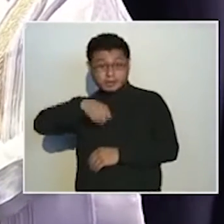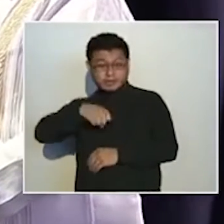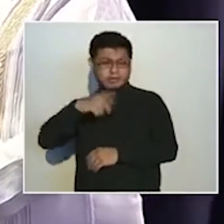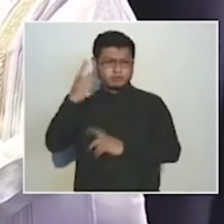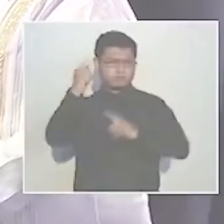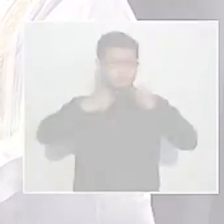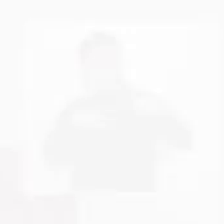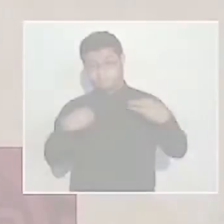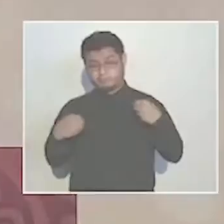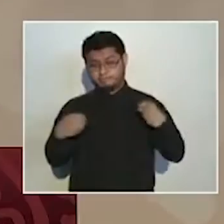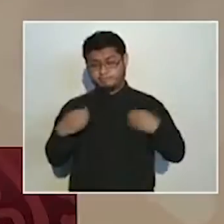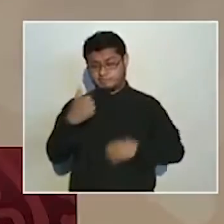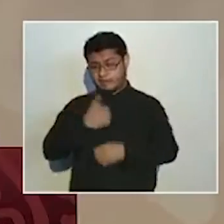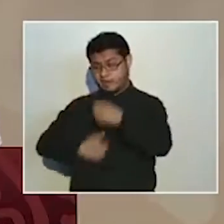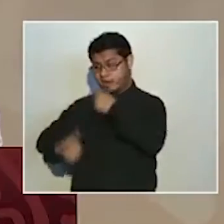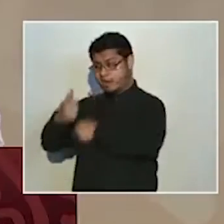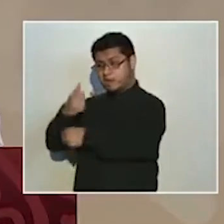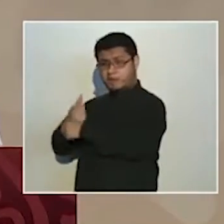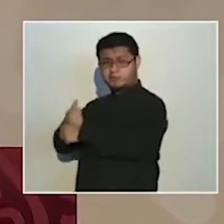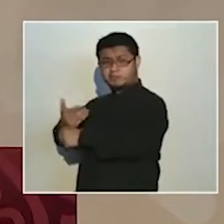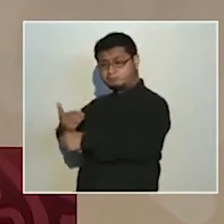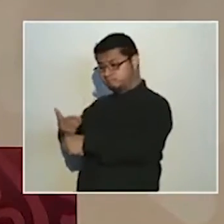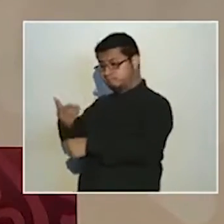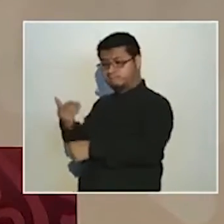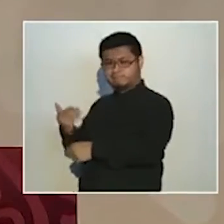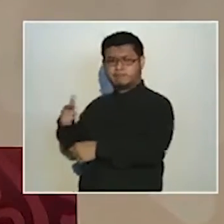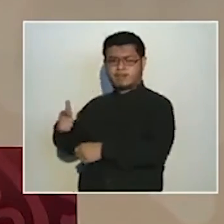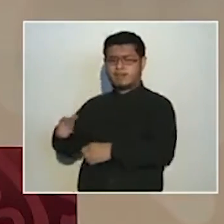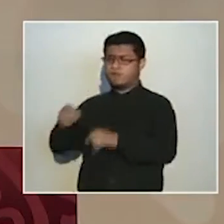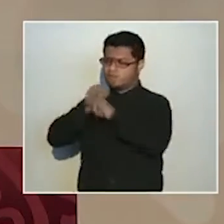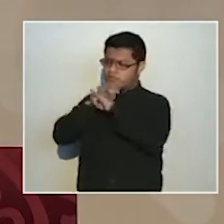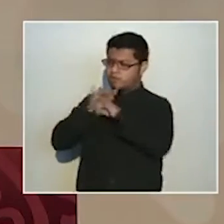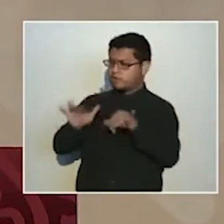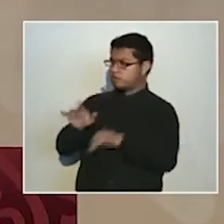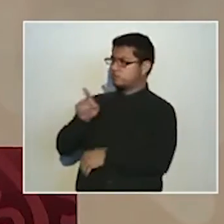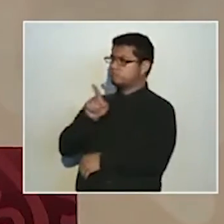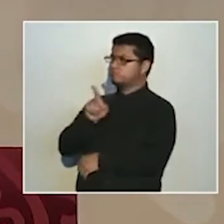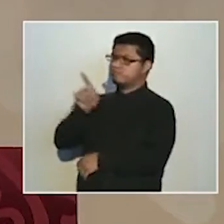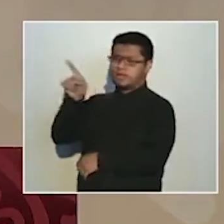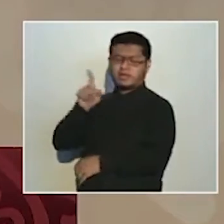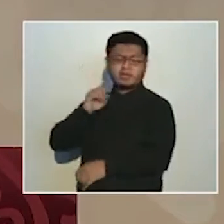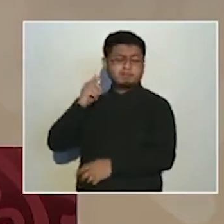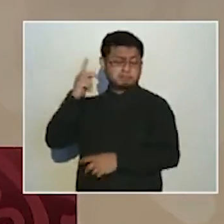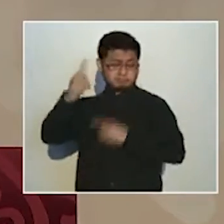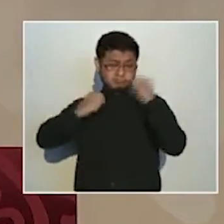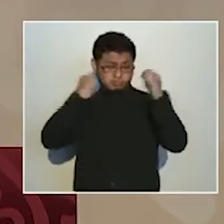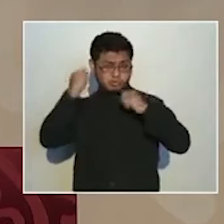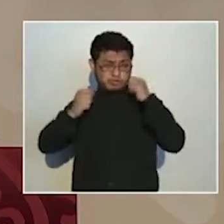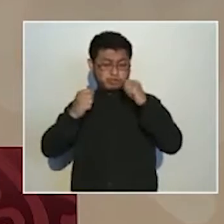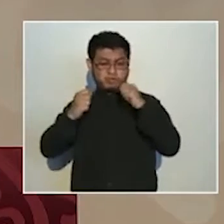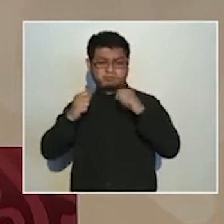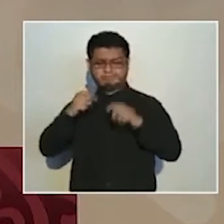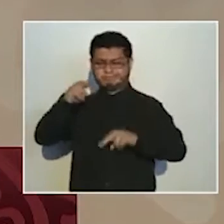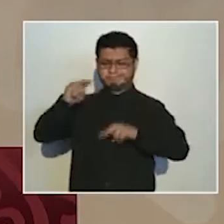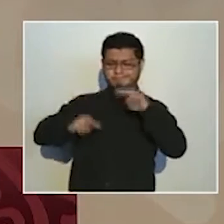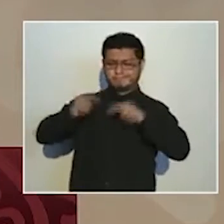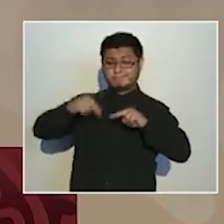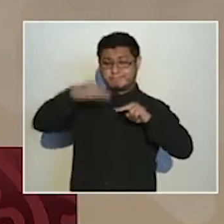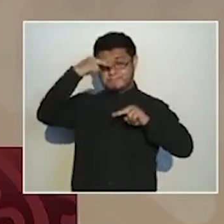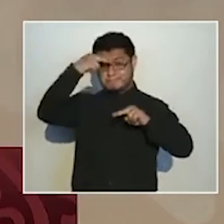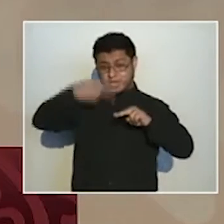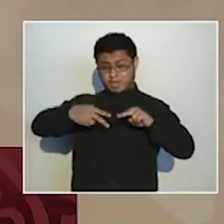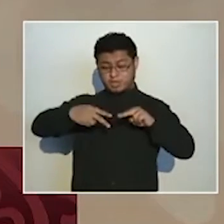niveles de 2019. Con información de la Organización Mundial de Turismo, se prevé que en el ranking mundial México